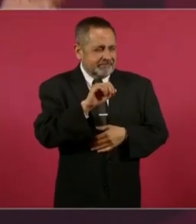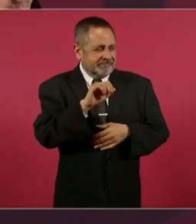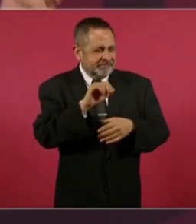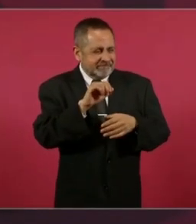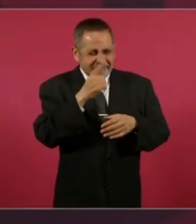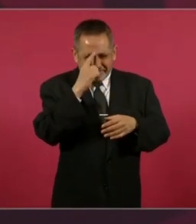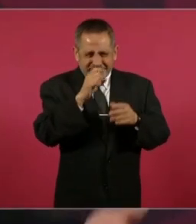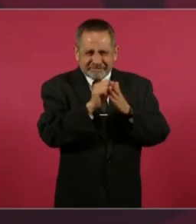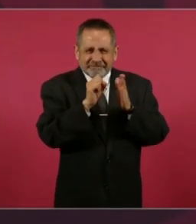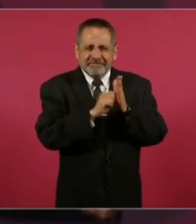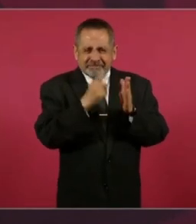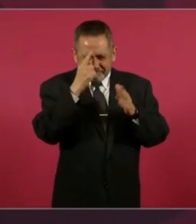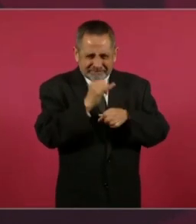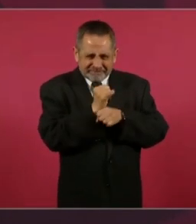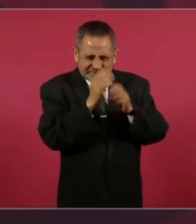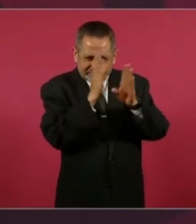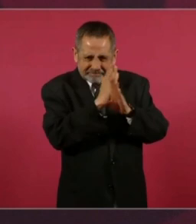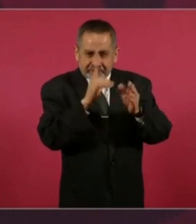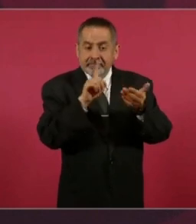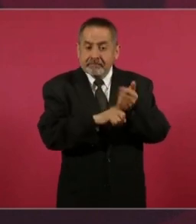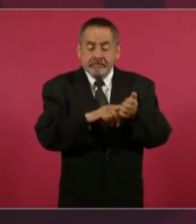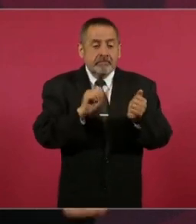Salinas de gort